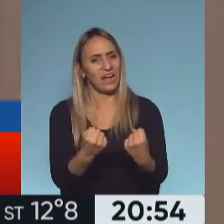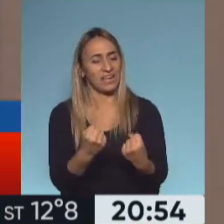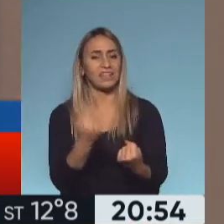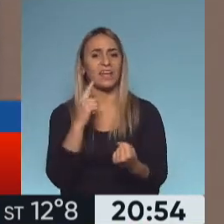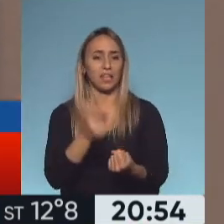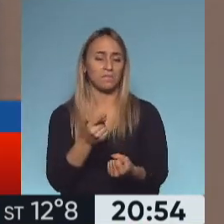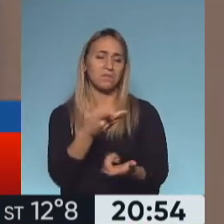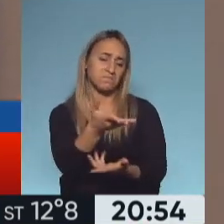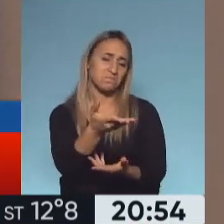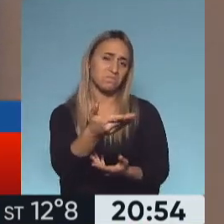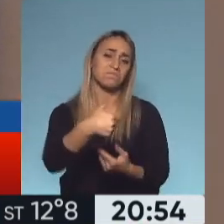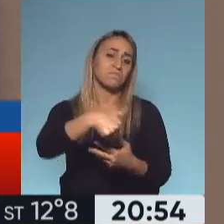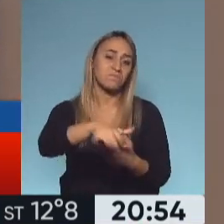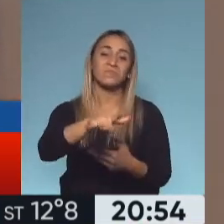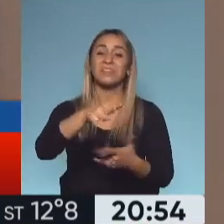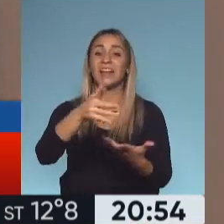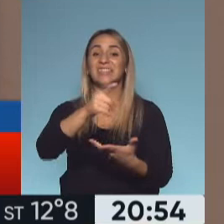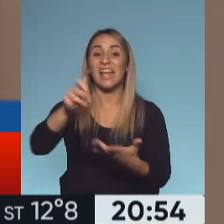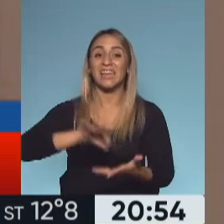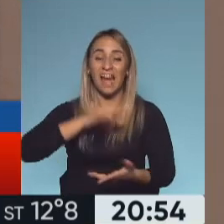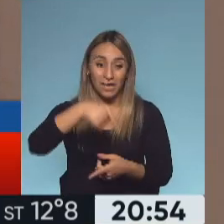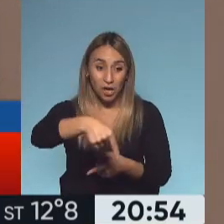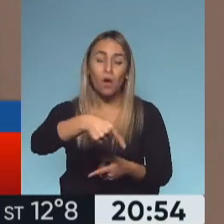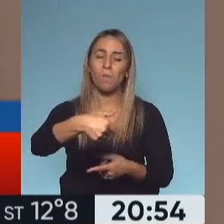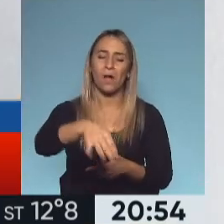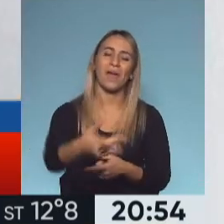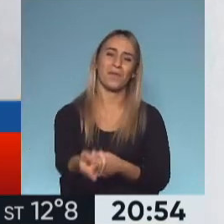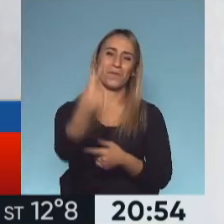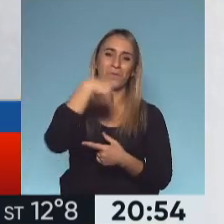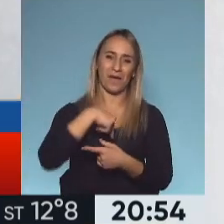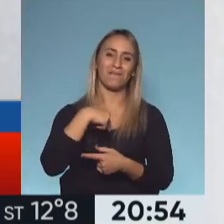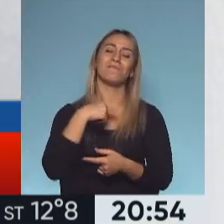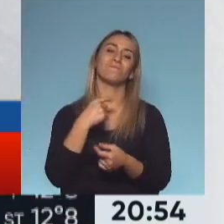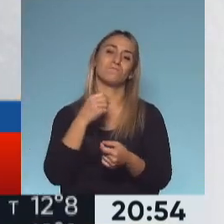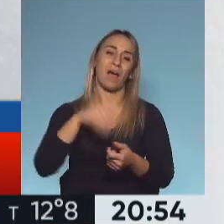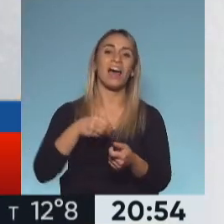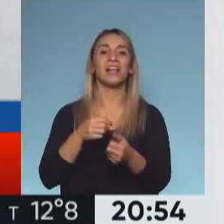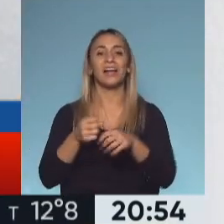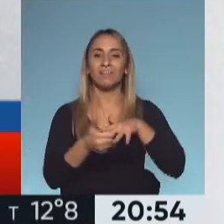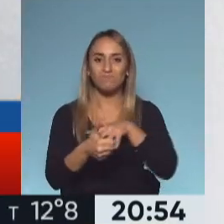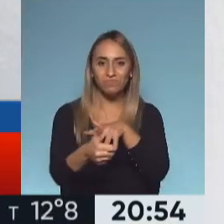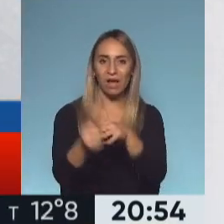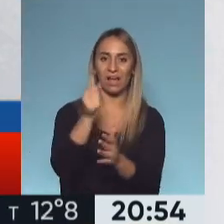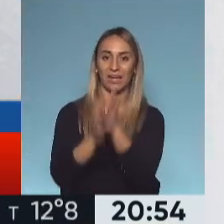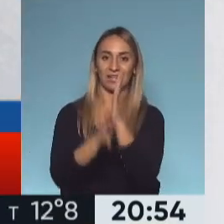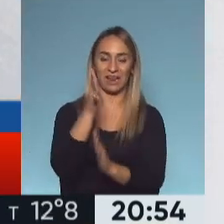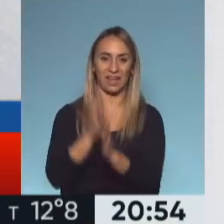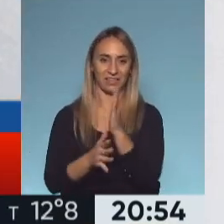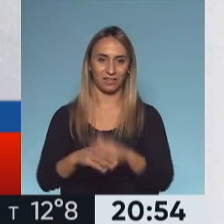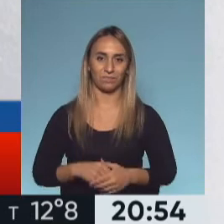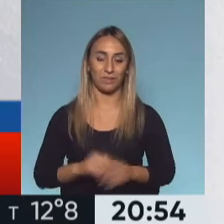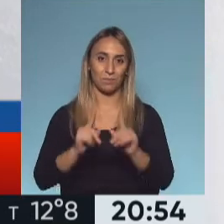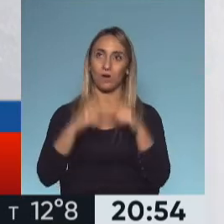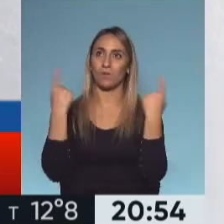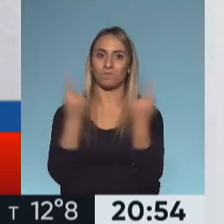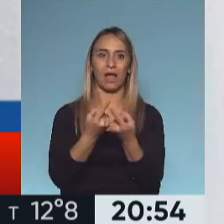que podrán regresar en los próximos 100 años, además de un recorrido gratuito por la cámara de tortura. ¿Eh?